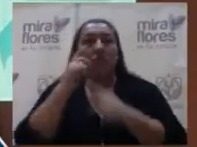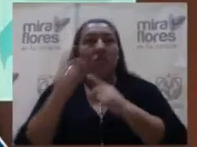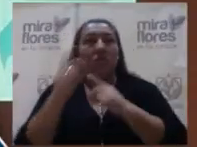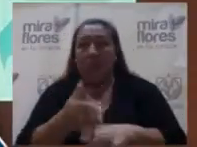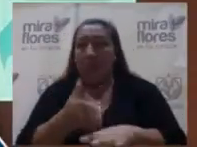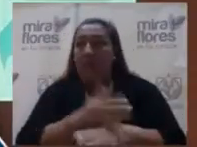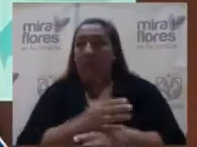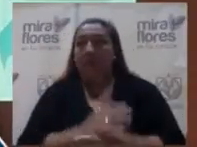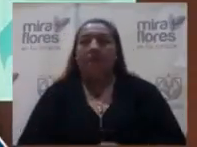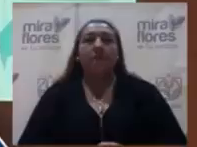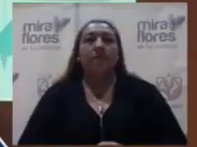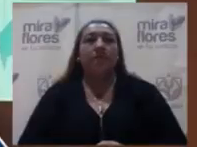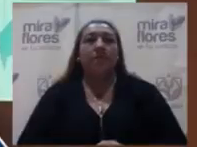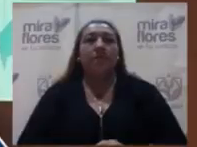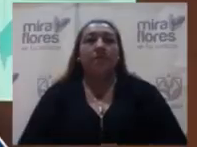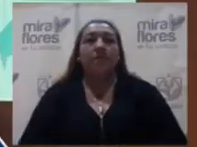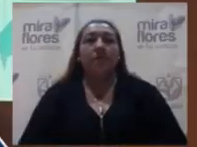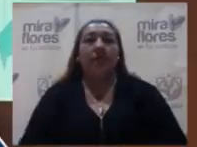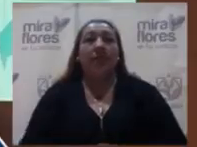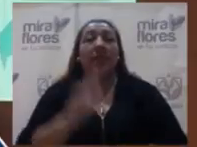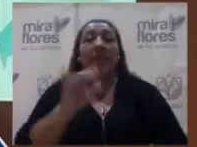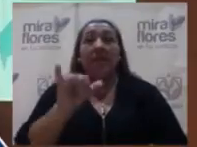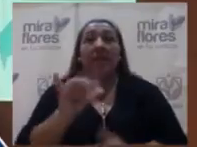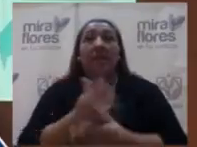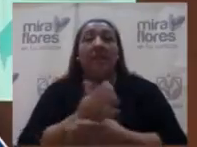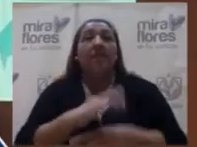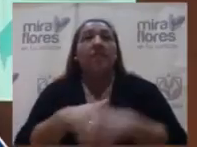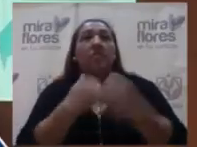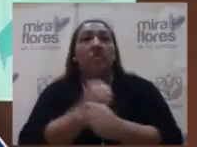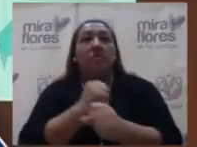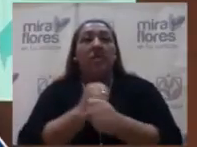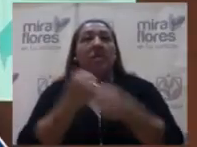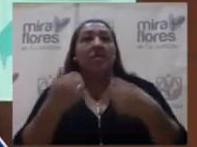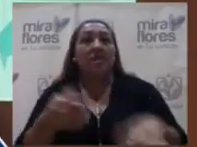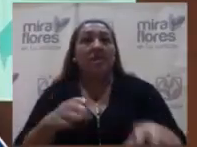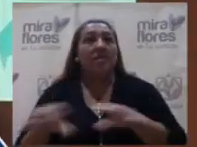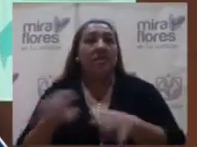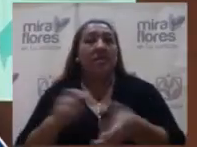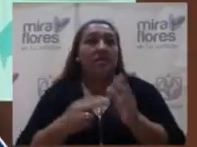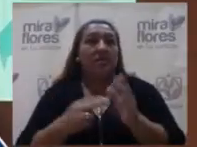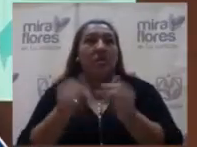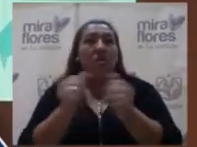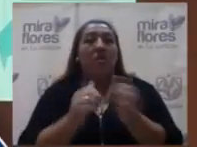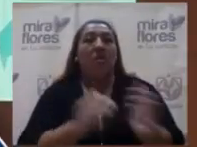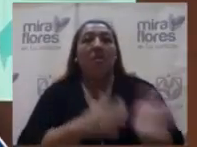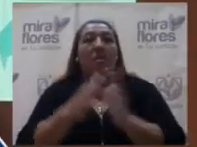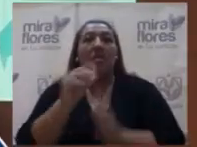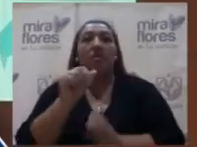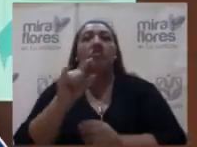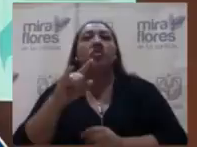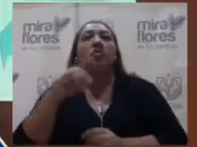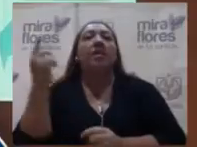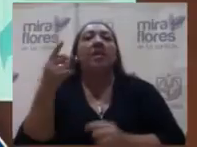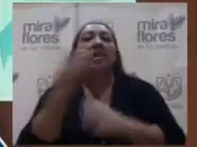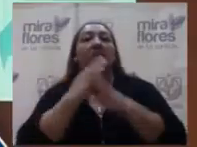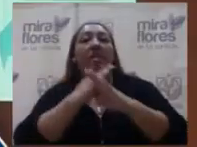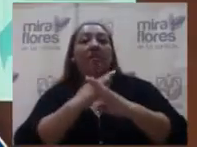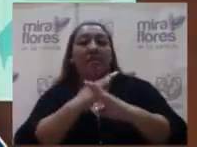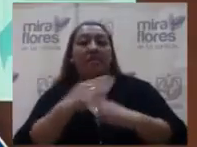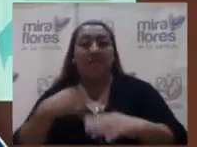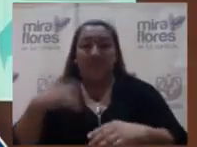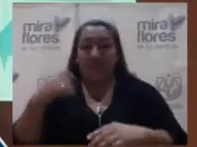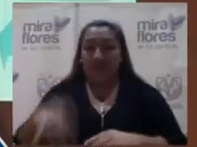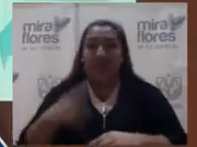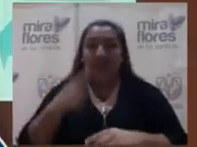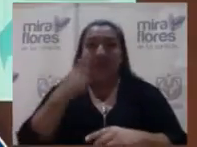vice. Y entre las acciones que se llevan a cabo por parte de la subgerencia de defensa civil están